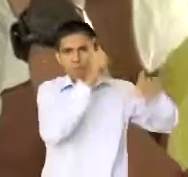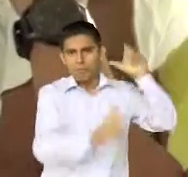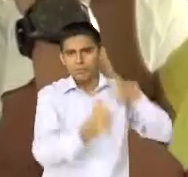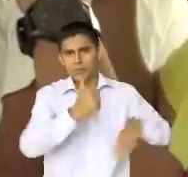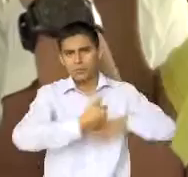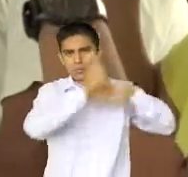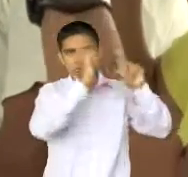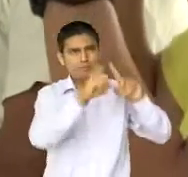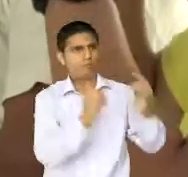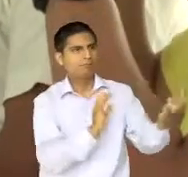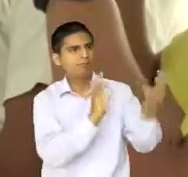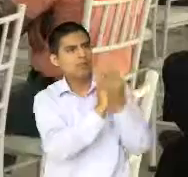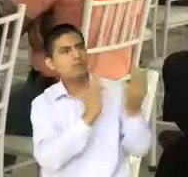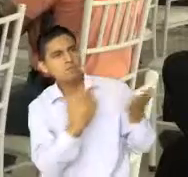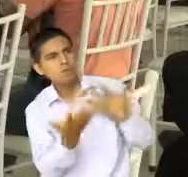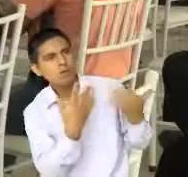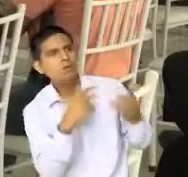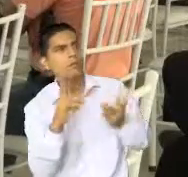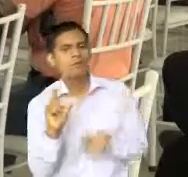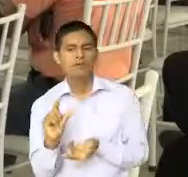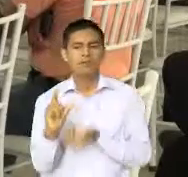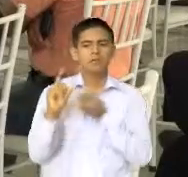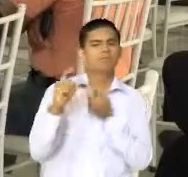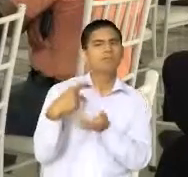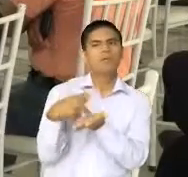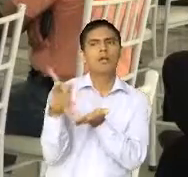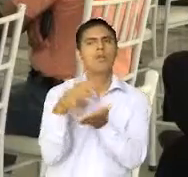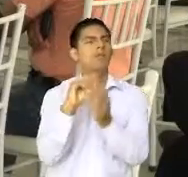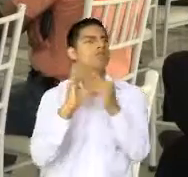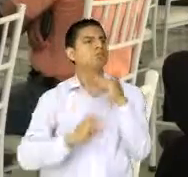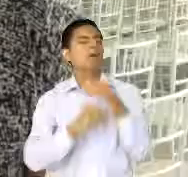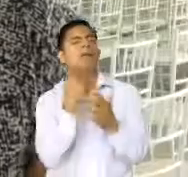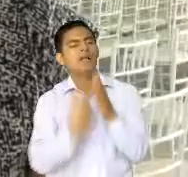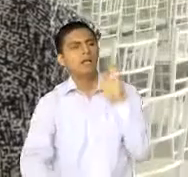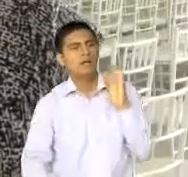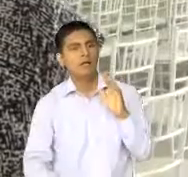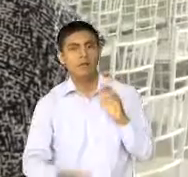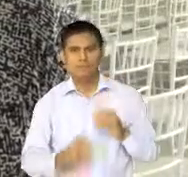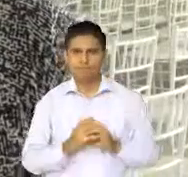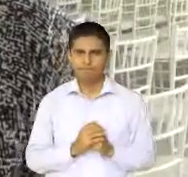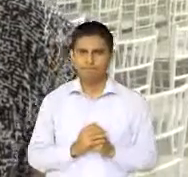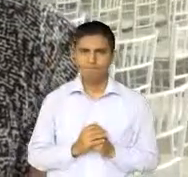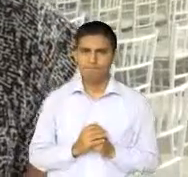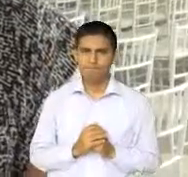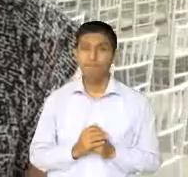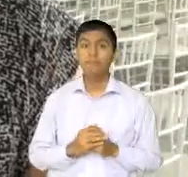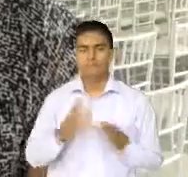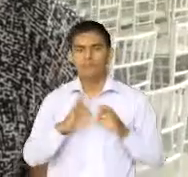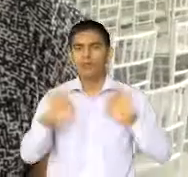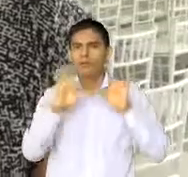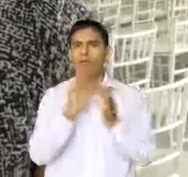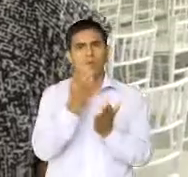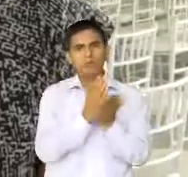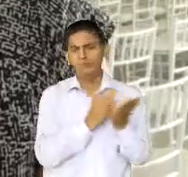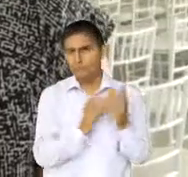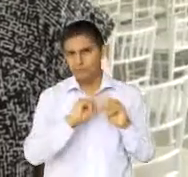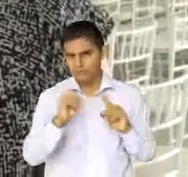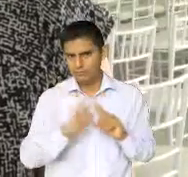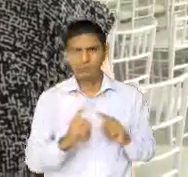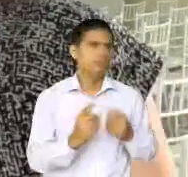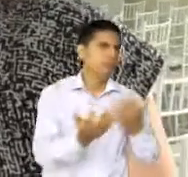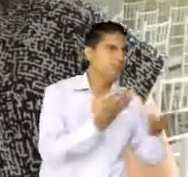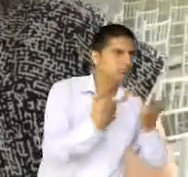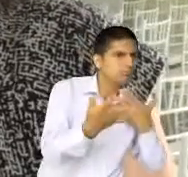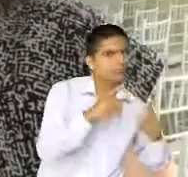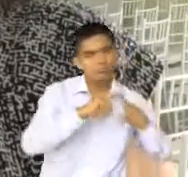para determinar el uso de este dinero en beneficio de este ícono de la ciudad. Es también por eso que estamos desarrollando una serie de